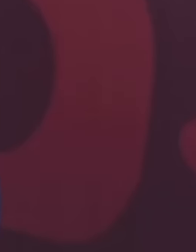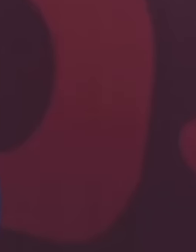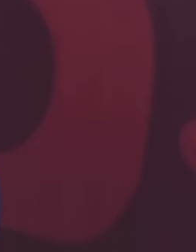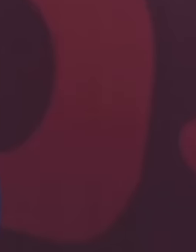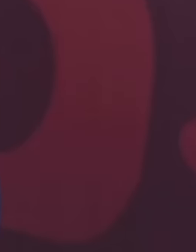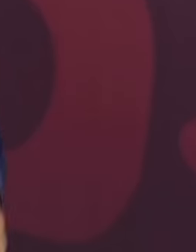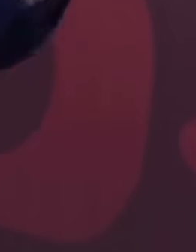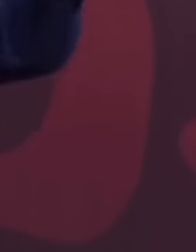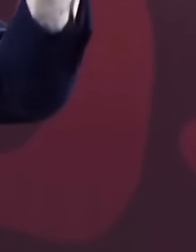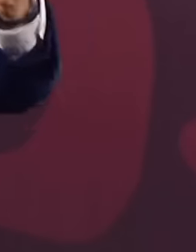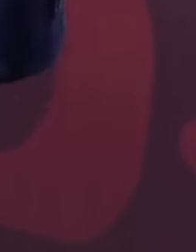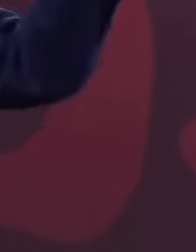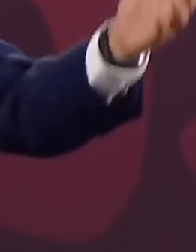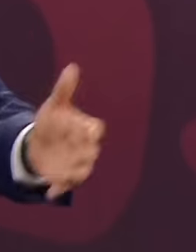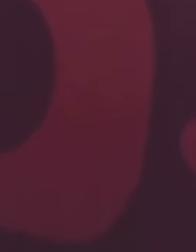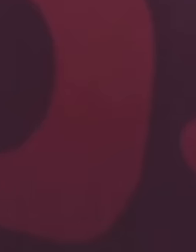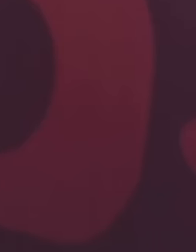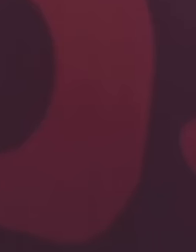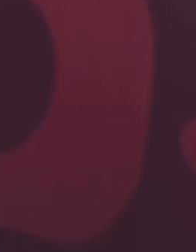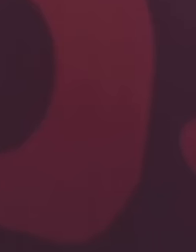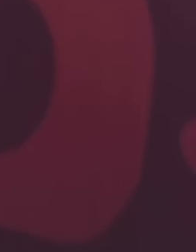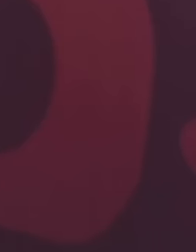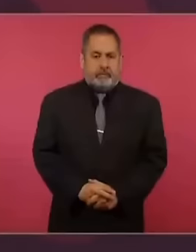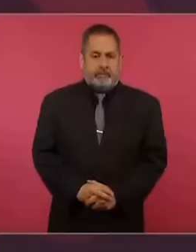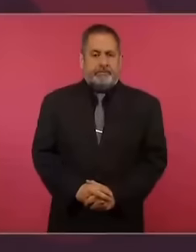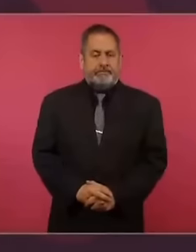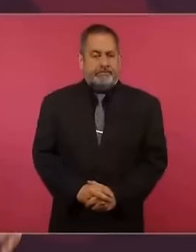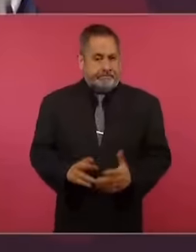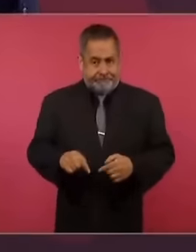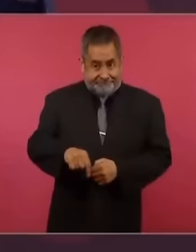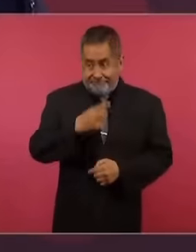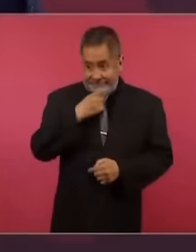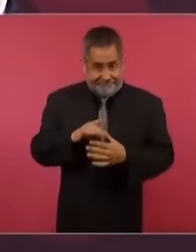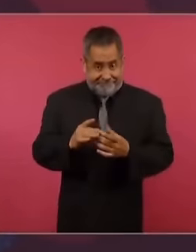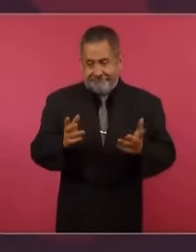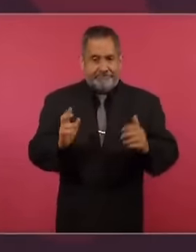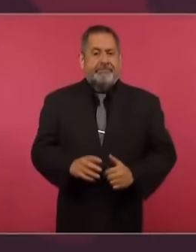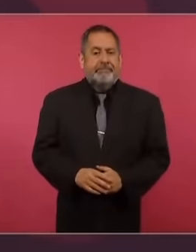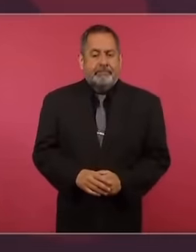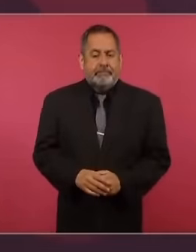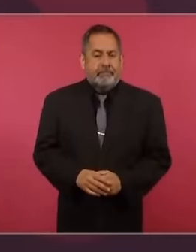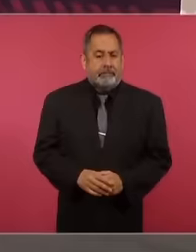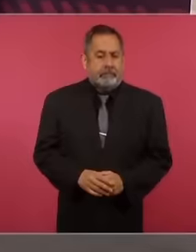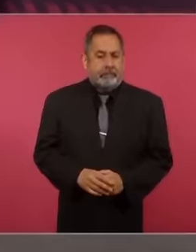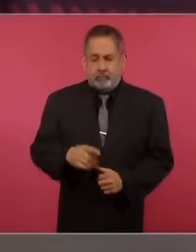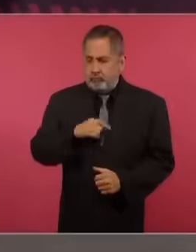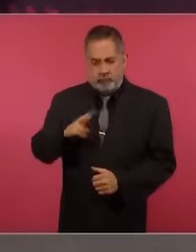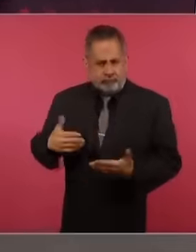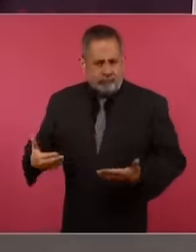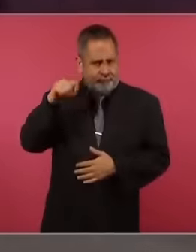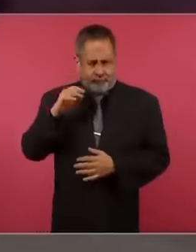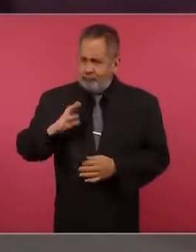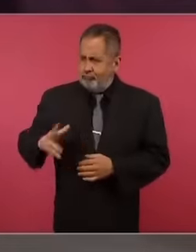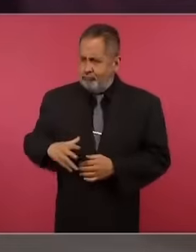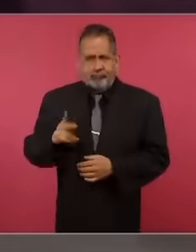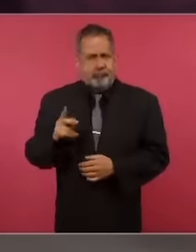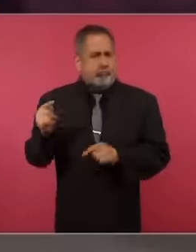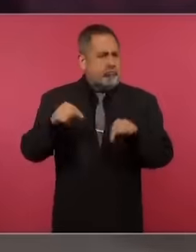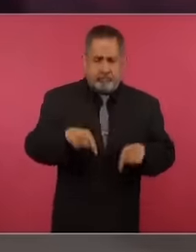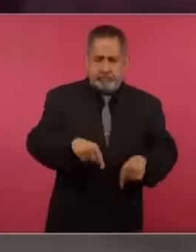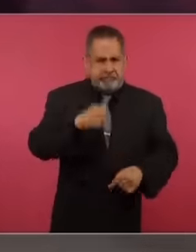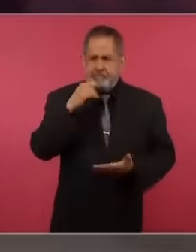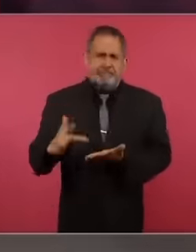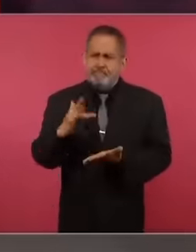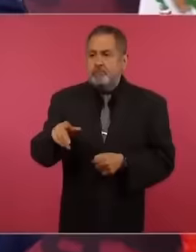siempre. Bueno, aquí me dijeron, a pesar de haber nacido con mucho orgullo en Tabasco, y siempre me han